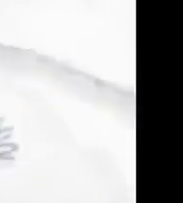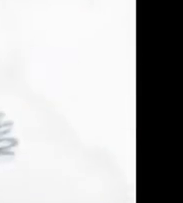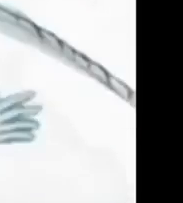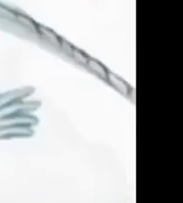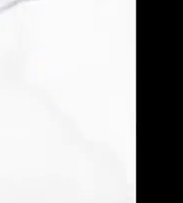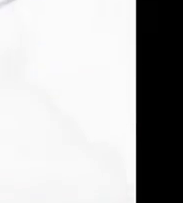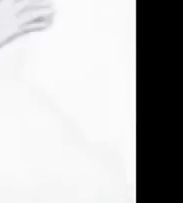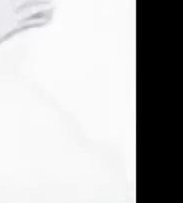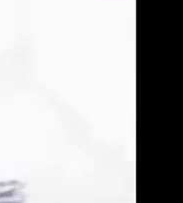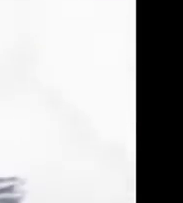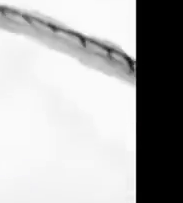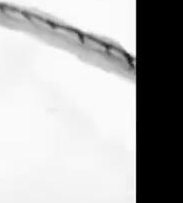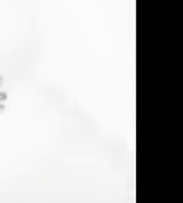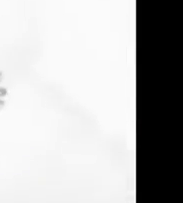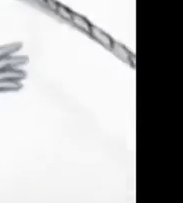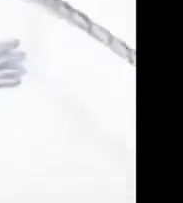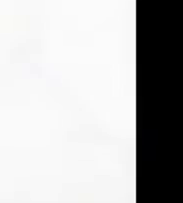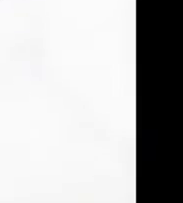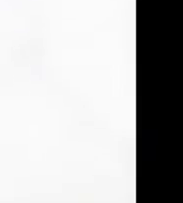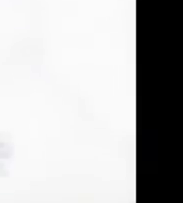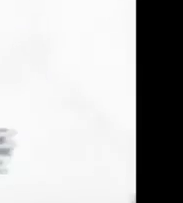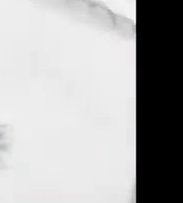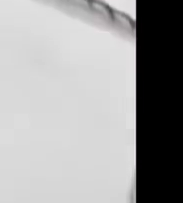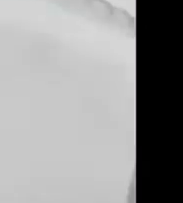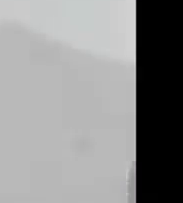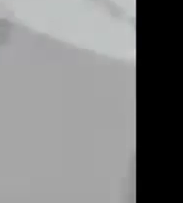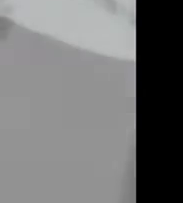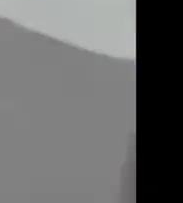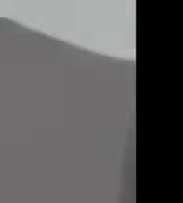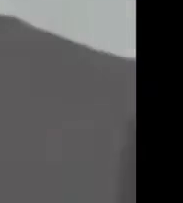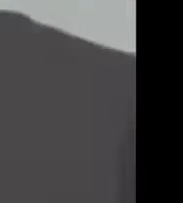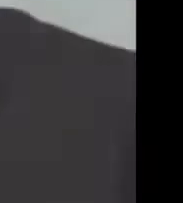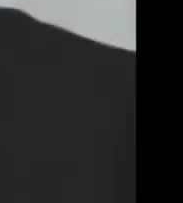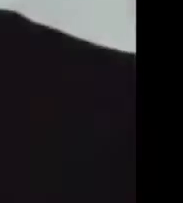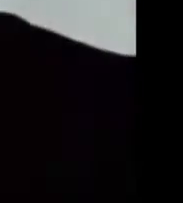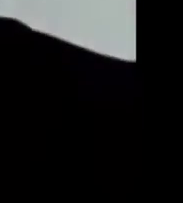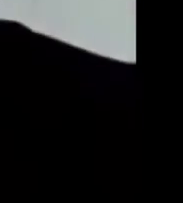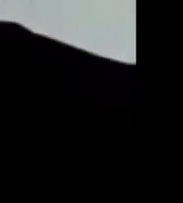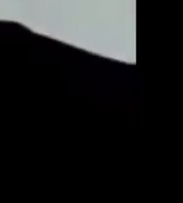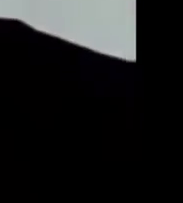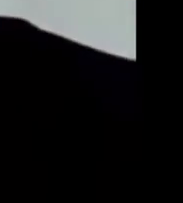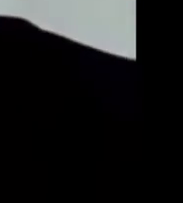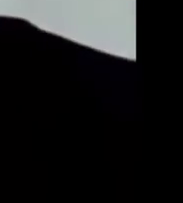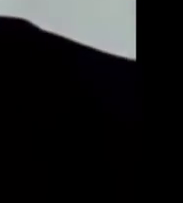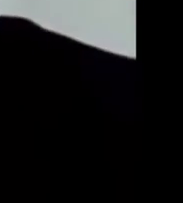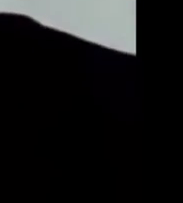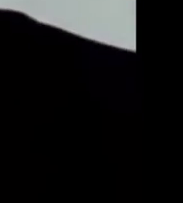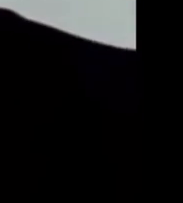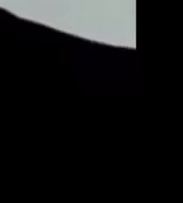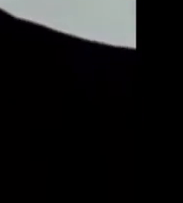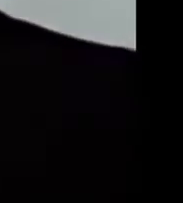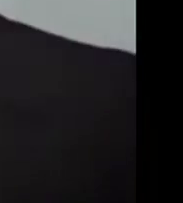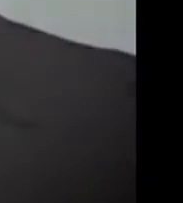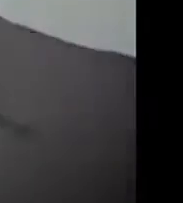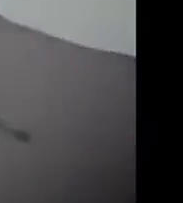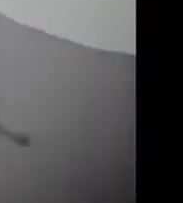Él me sacó todita la ropa. Entonces, como yo estaba chiquita, agarré mucho miedo y